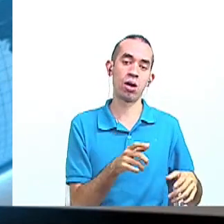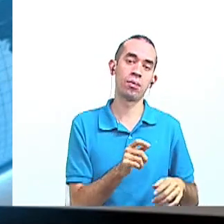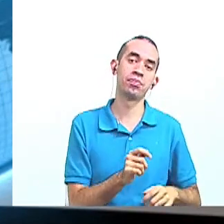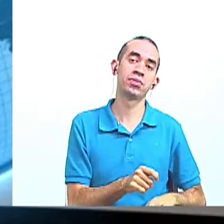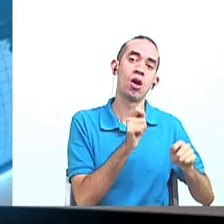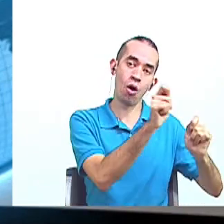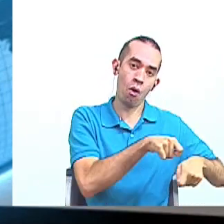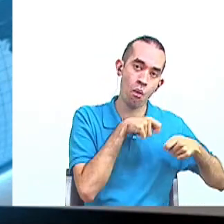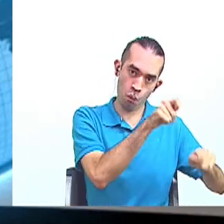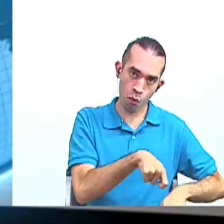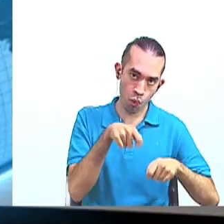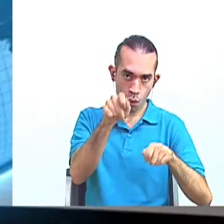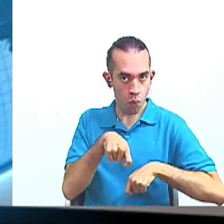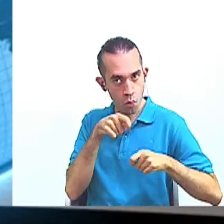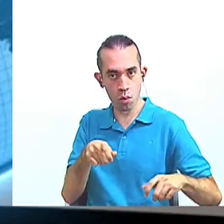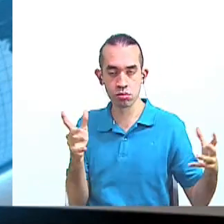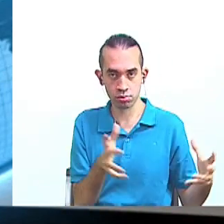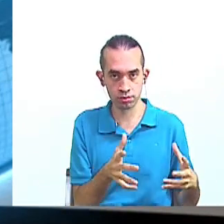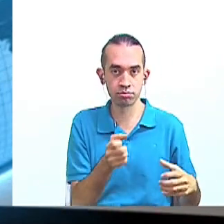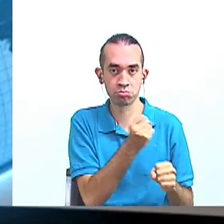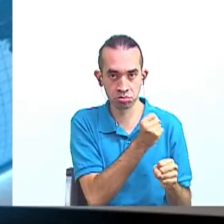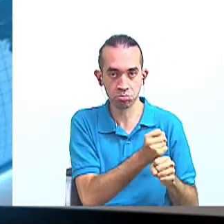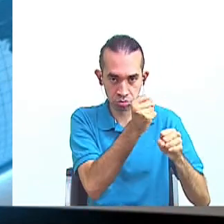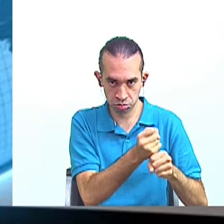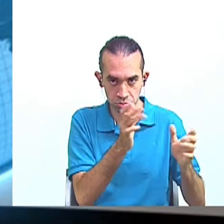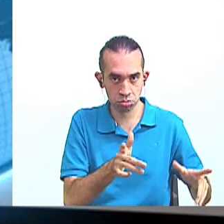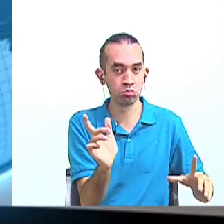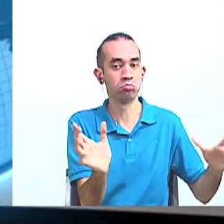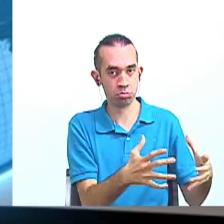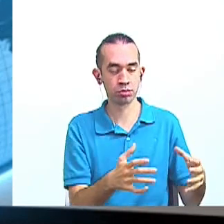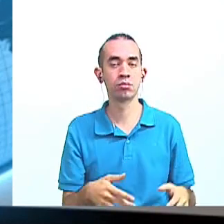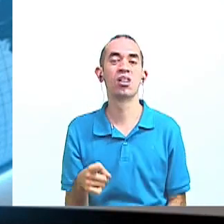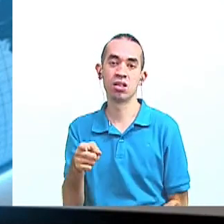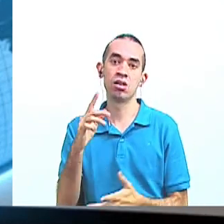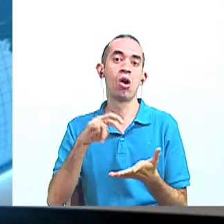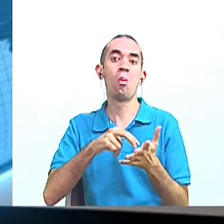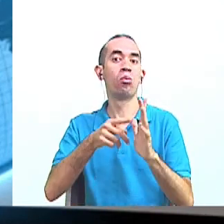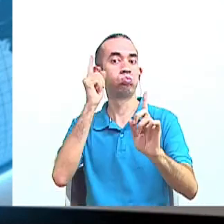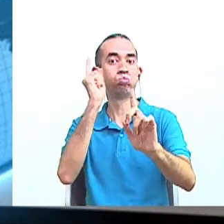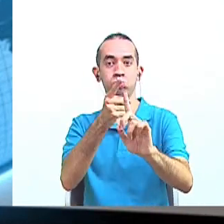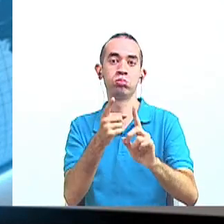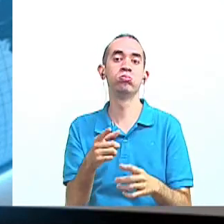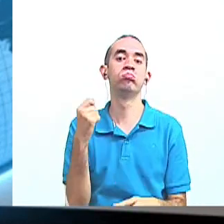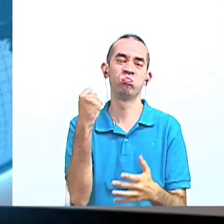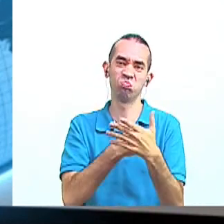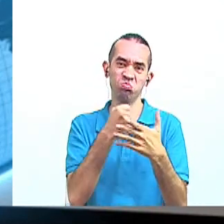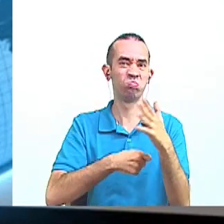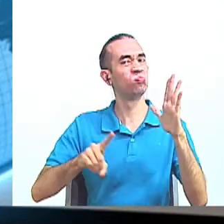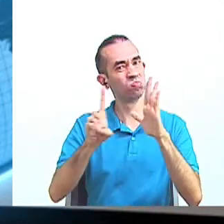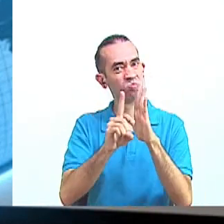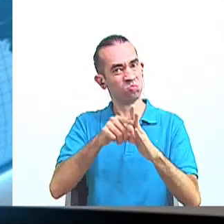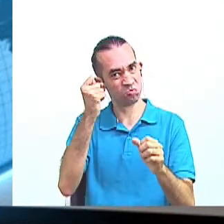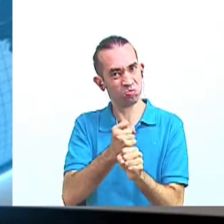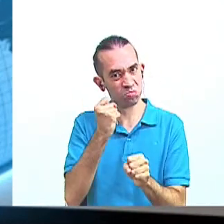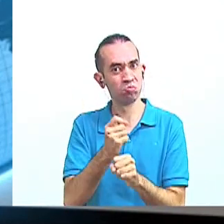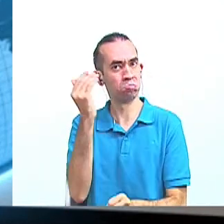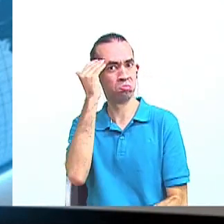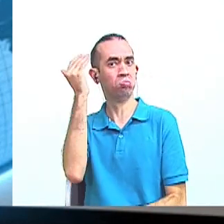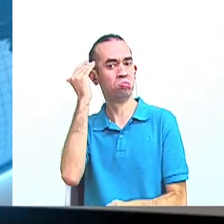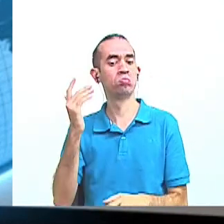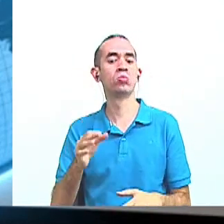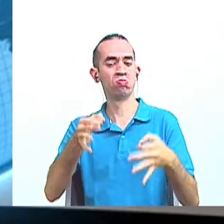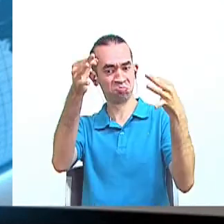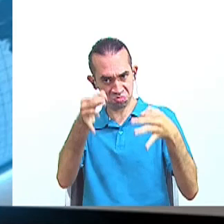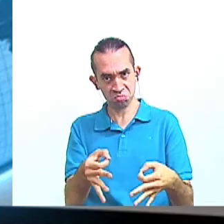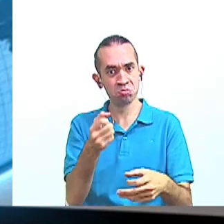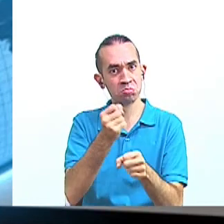era ser la voz de la conciencia y luchar por los derechos laborales, luchar por los trabajadores, por la dignificación de los trabajadores